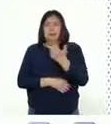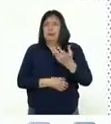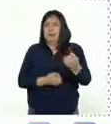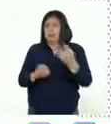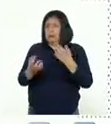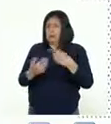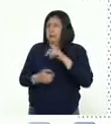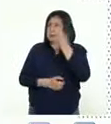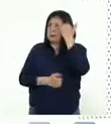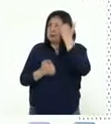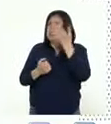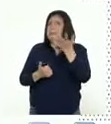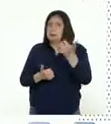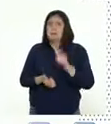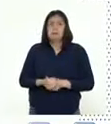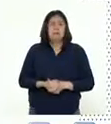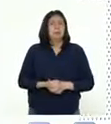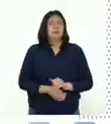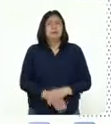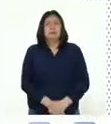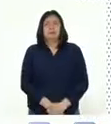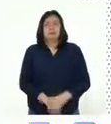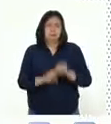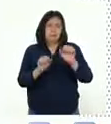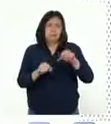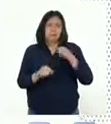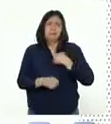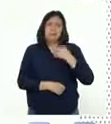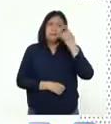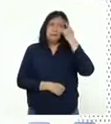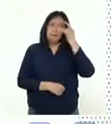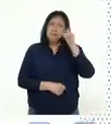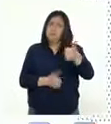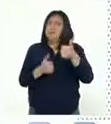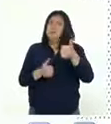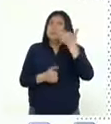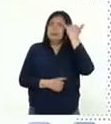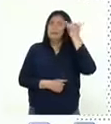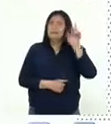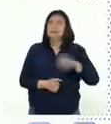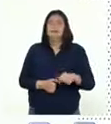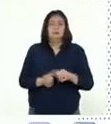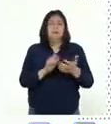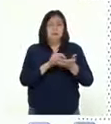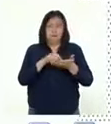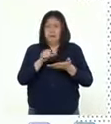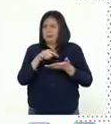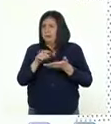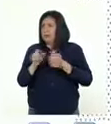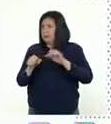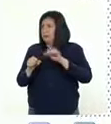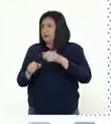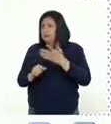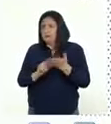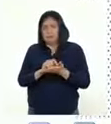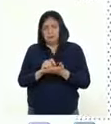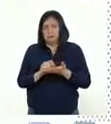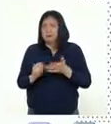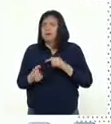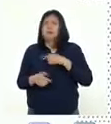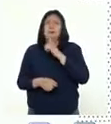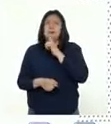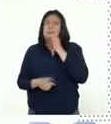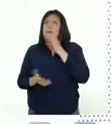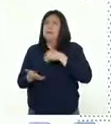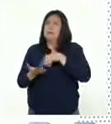sus comentarios y propuestas. Sí, me parece una buena idea escribir mensajes de este tipo y que